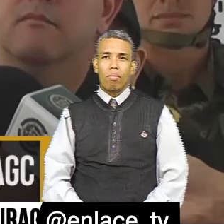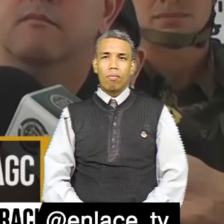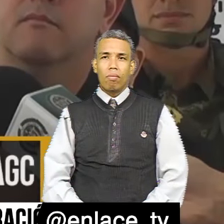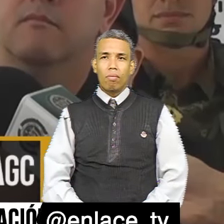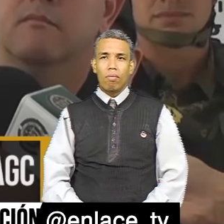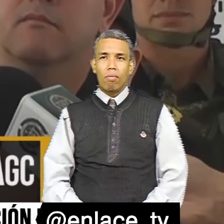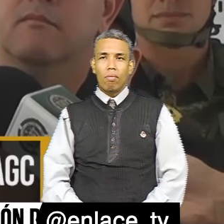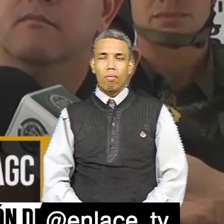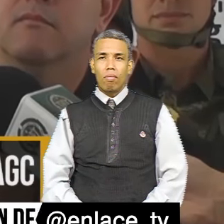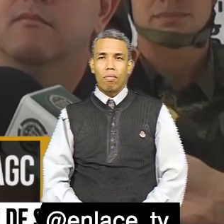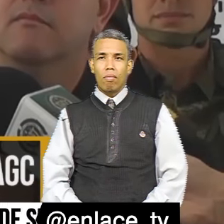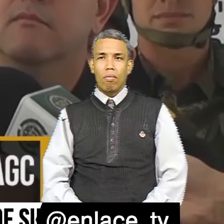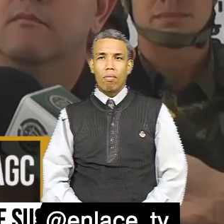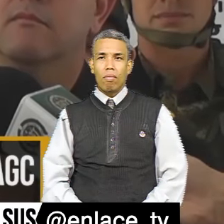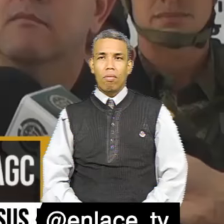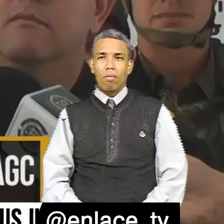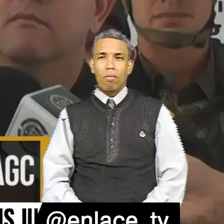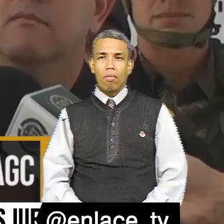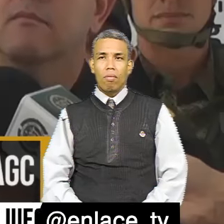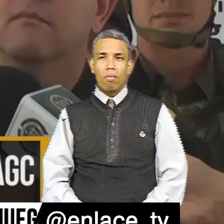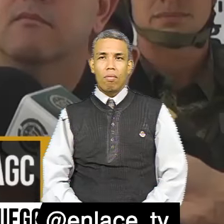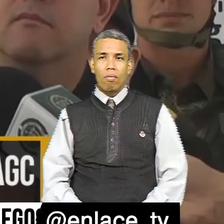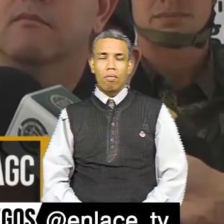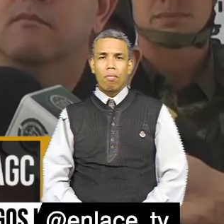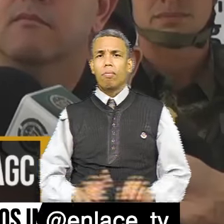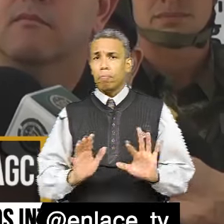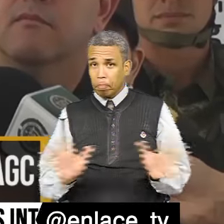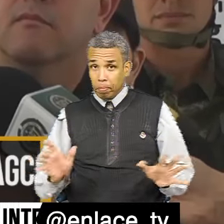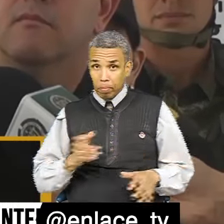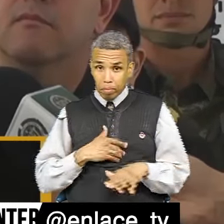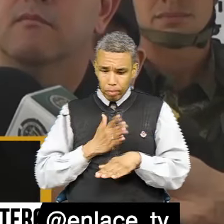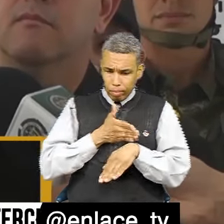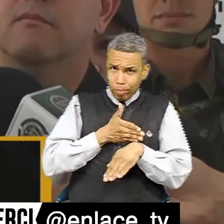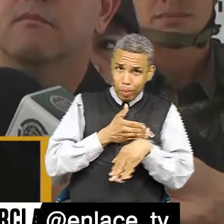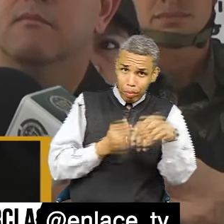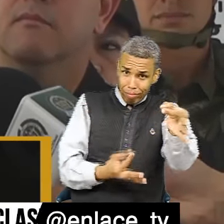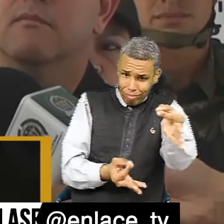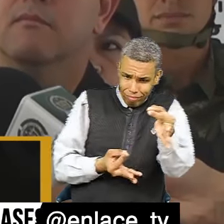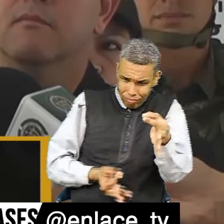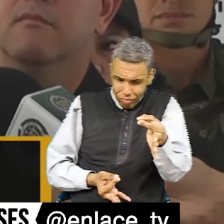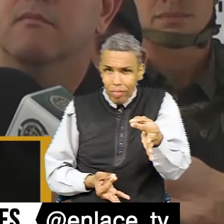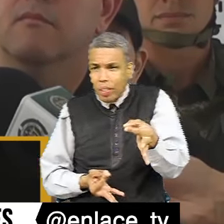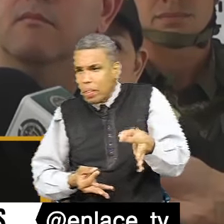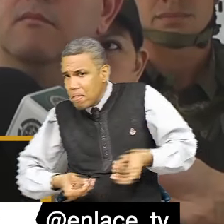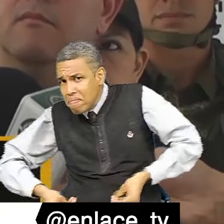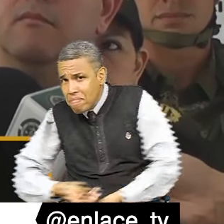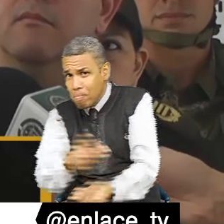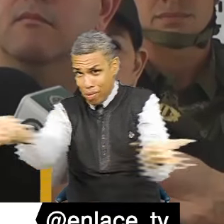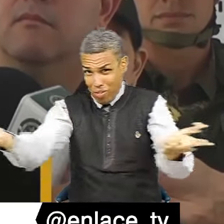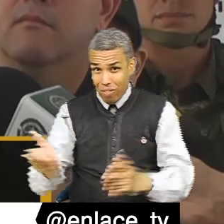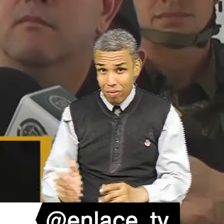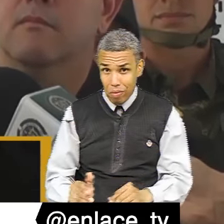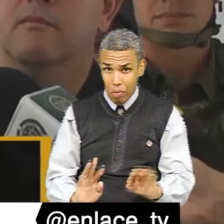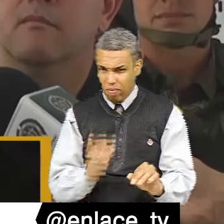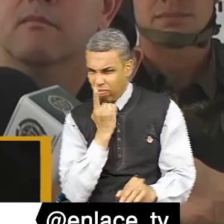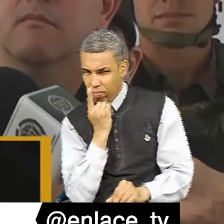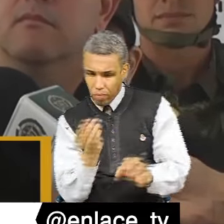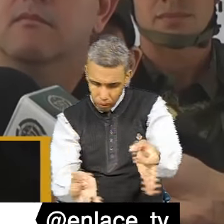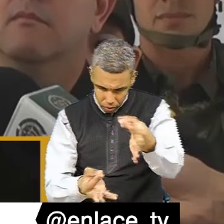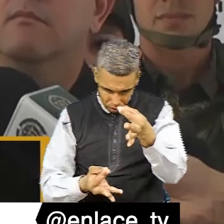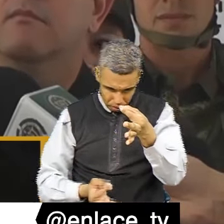inmediatamente tuvimos conocimiento de este volante por parte de este grupo armado organizado. Inmediatamente tomamos